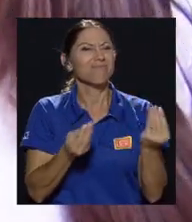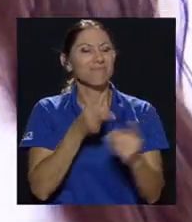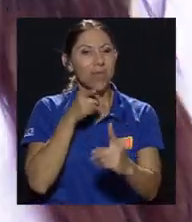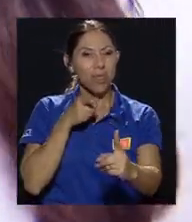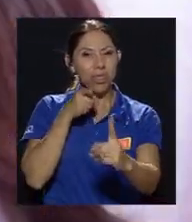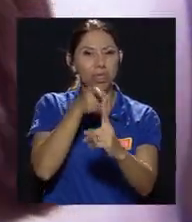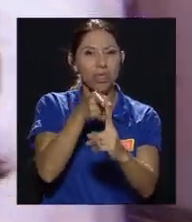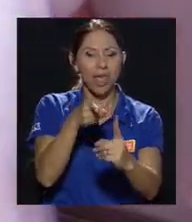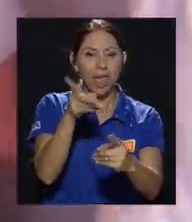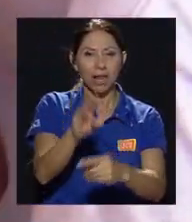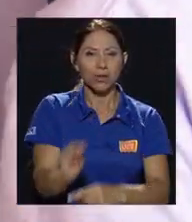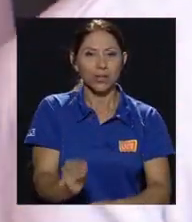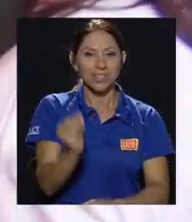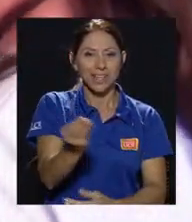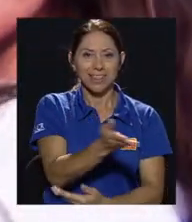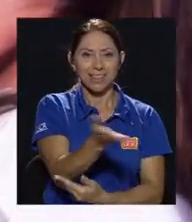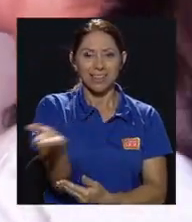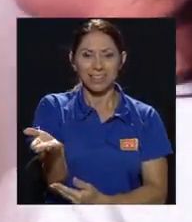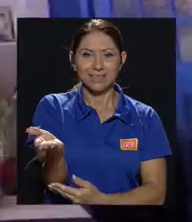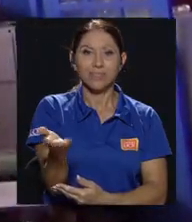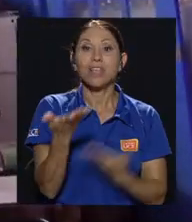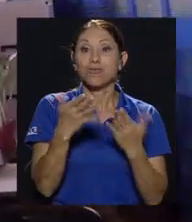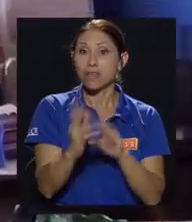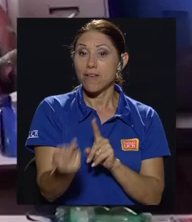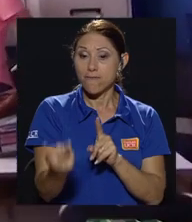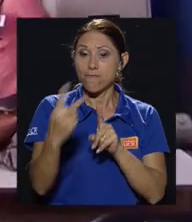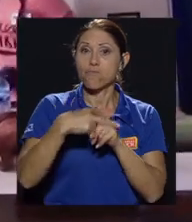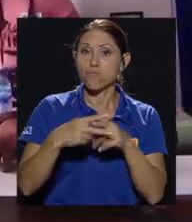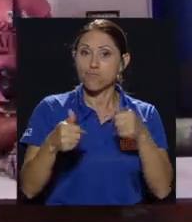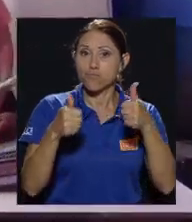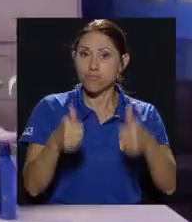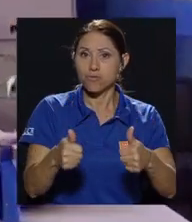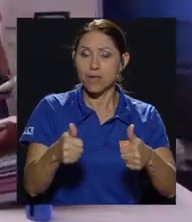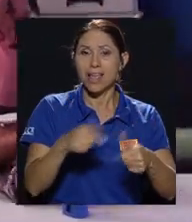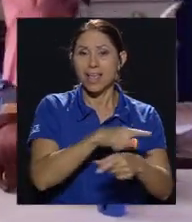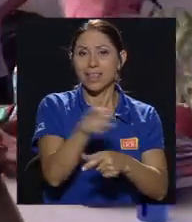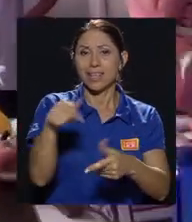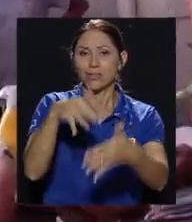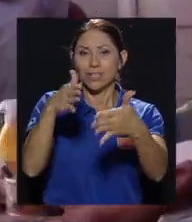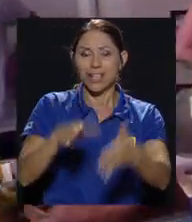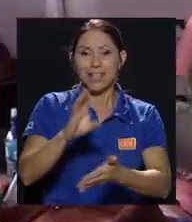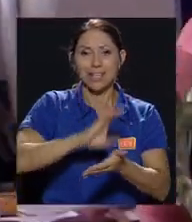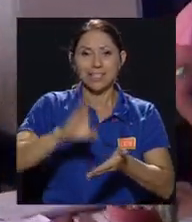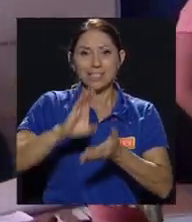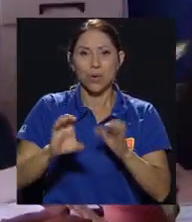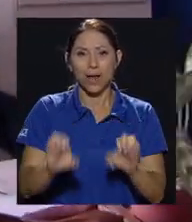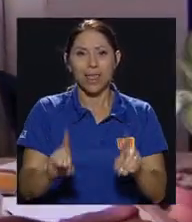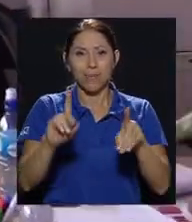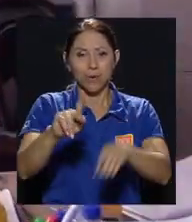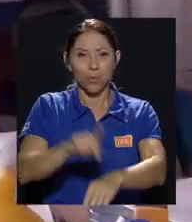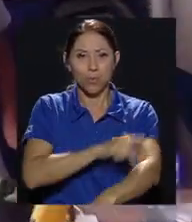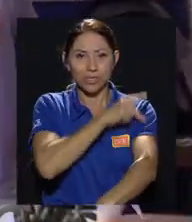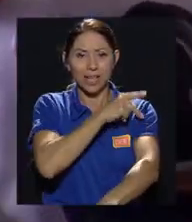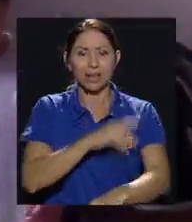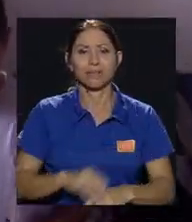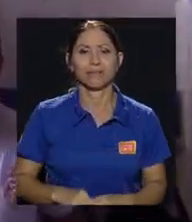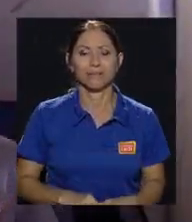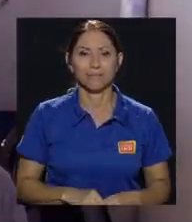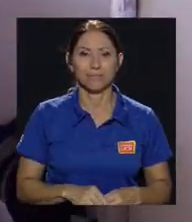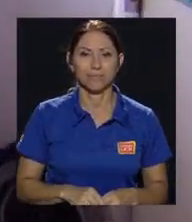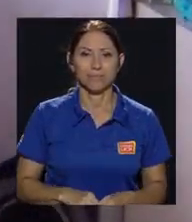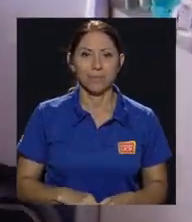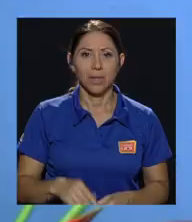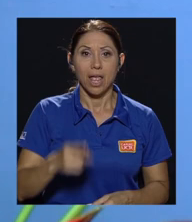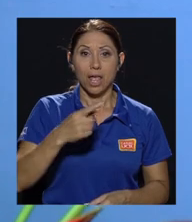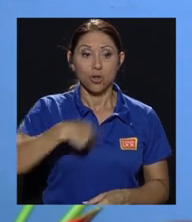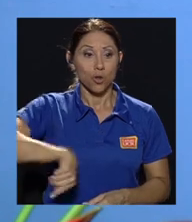los y las adolescentes y fue implementado con gran recibimiento entre el estudiantado del Liceo Académico de Puriscal. No